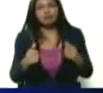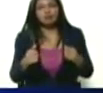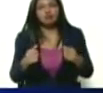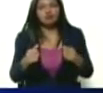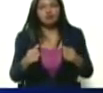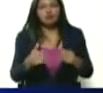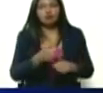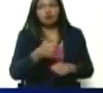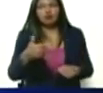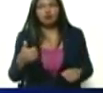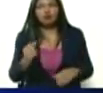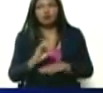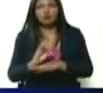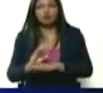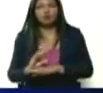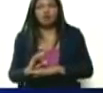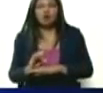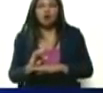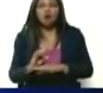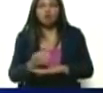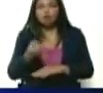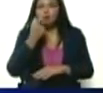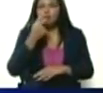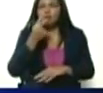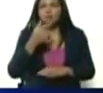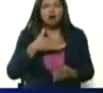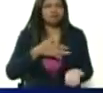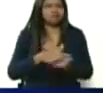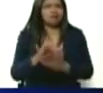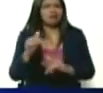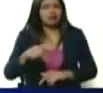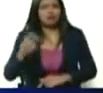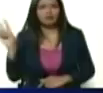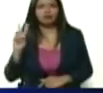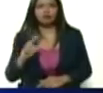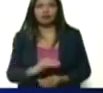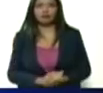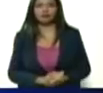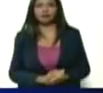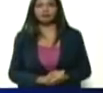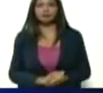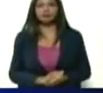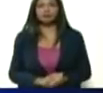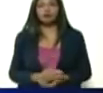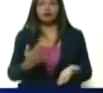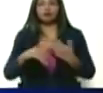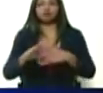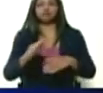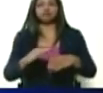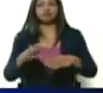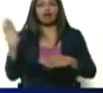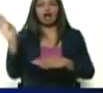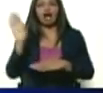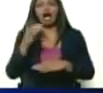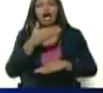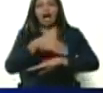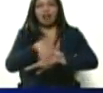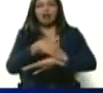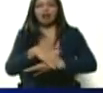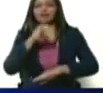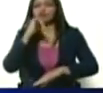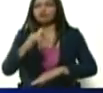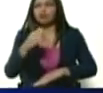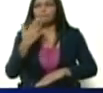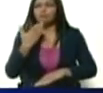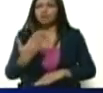de provisión de tratamiento es gratuita. Donde fueron echados a la calle, hay que denunciarlo. Pedimos